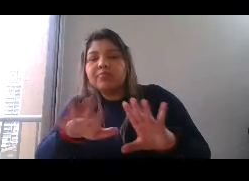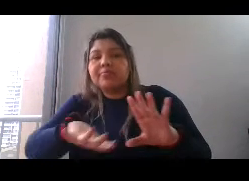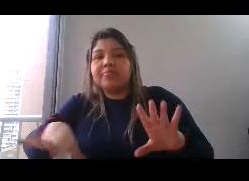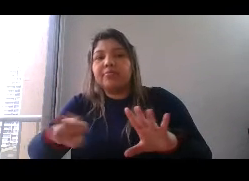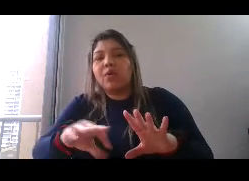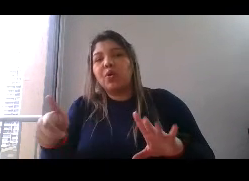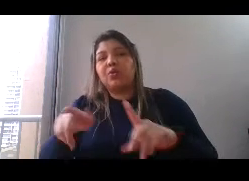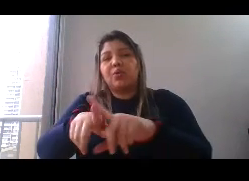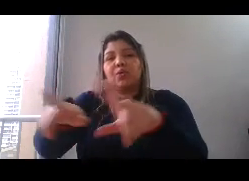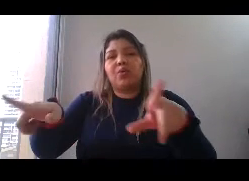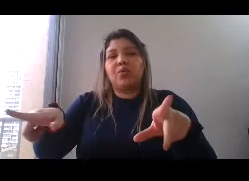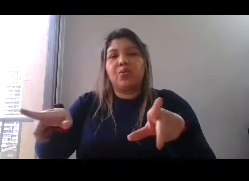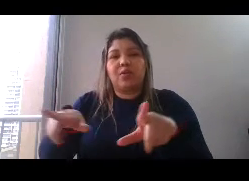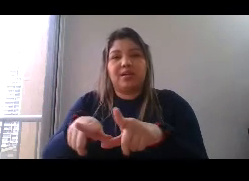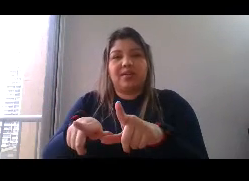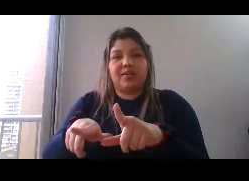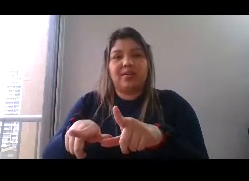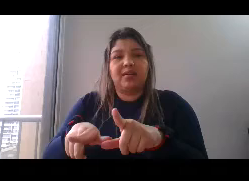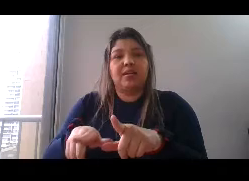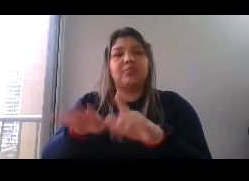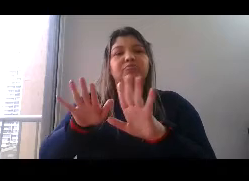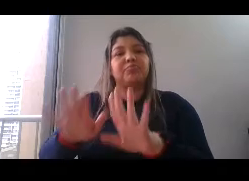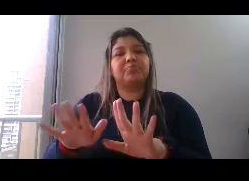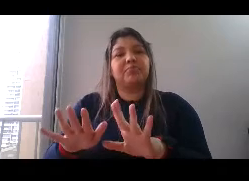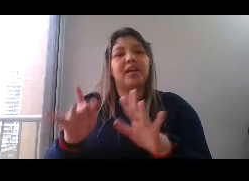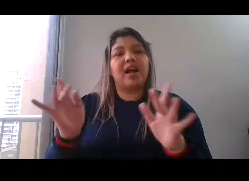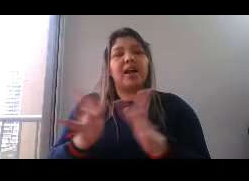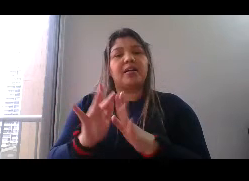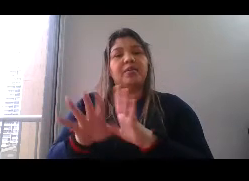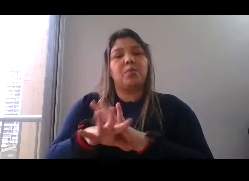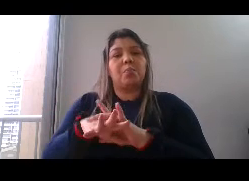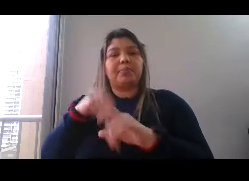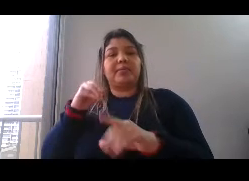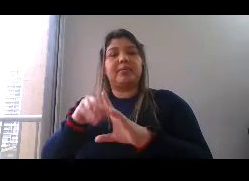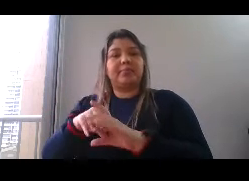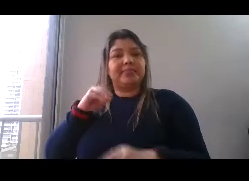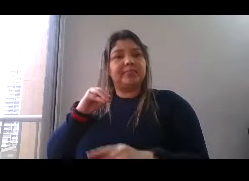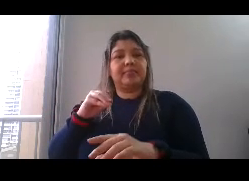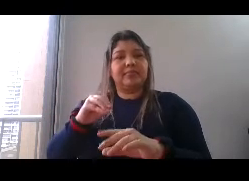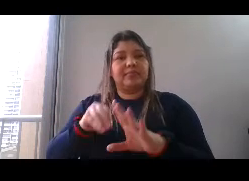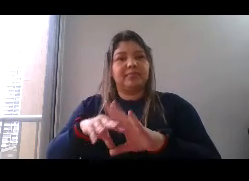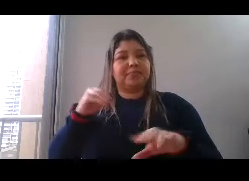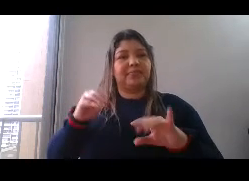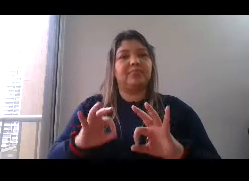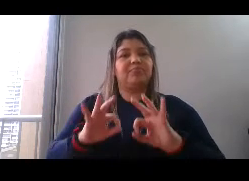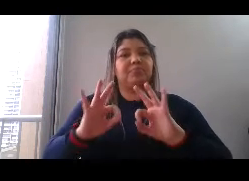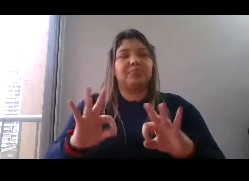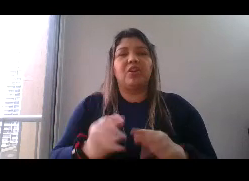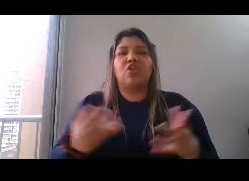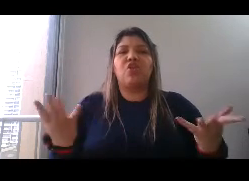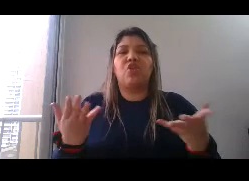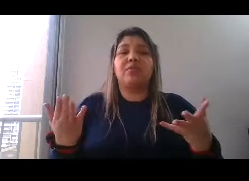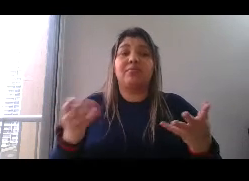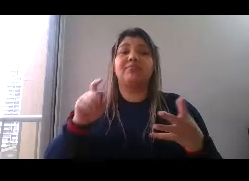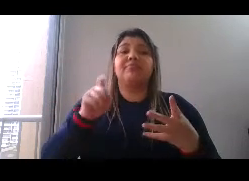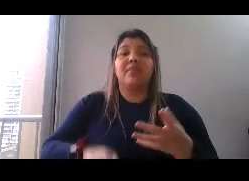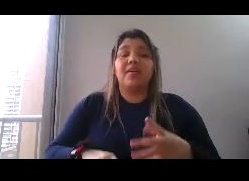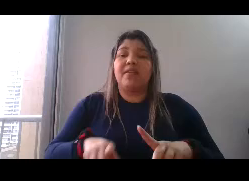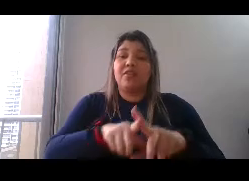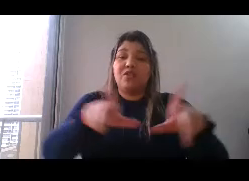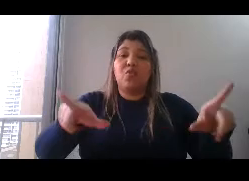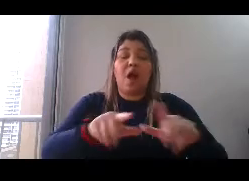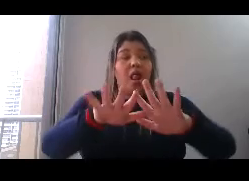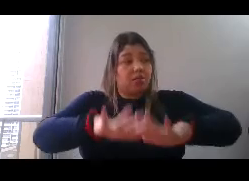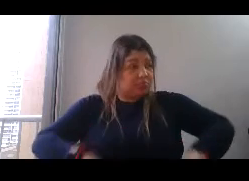retirarme esos elementos de protección personal. Y esa área debe ser un área amplia donde el profesional de la salud, donde el trabajador